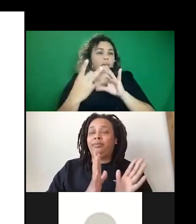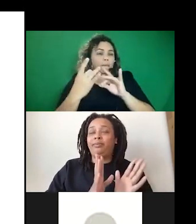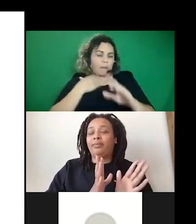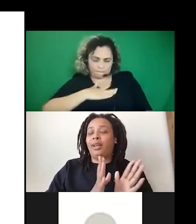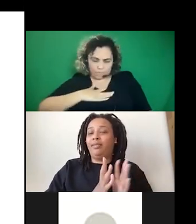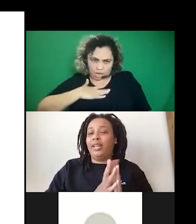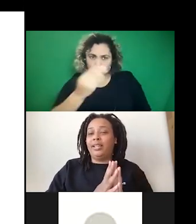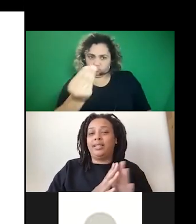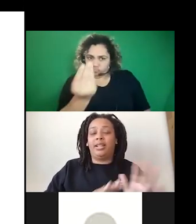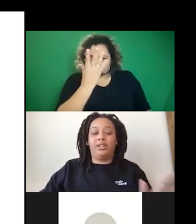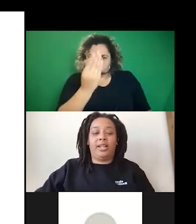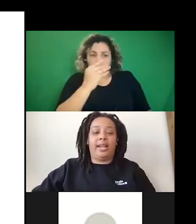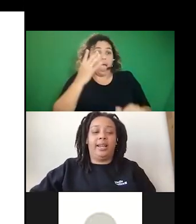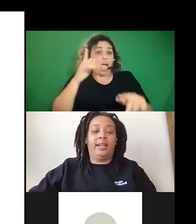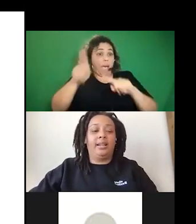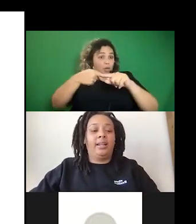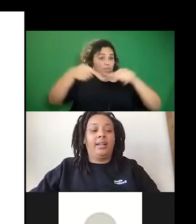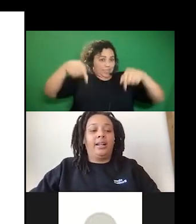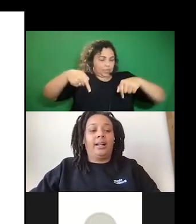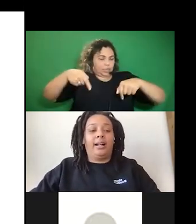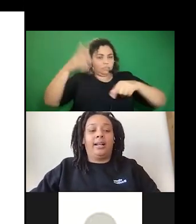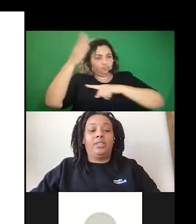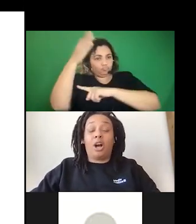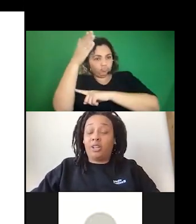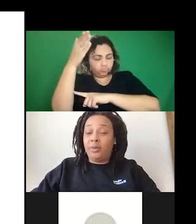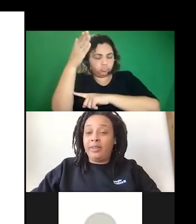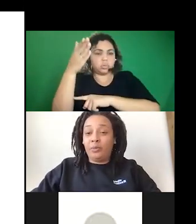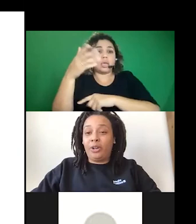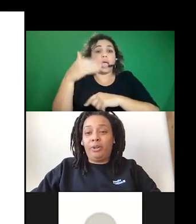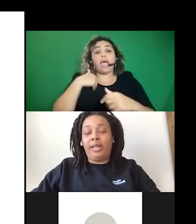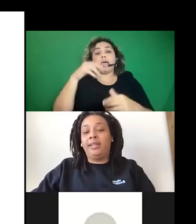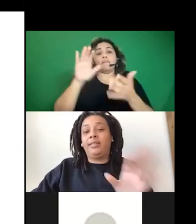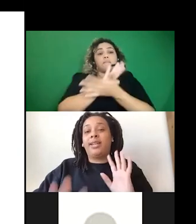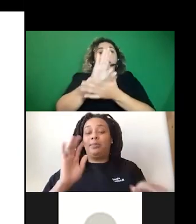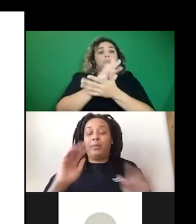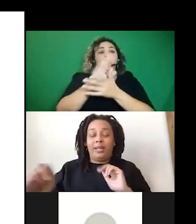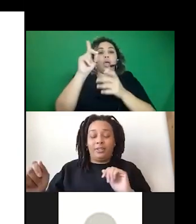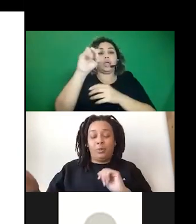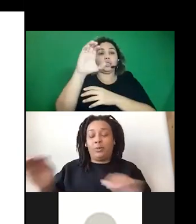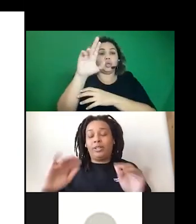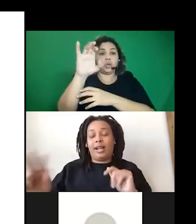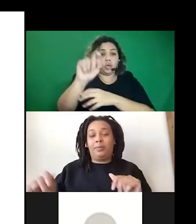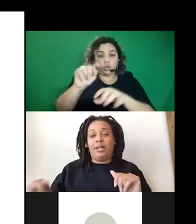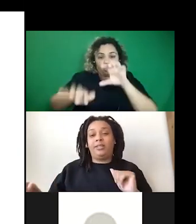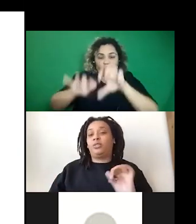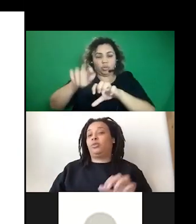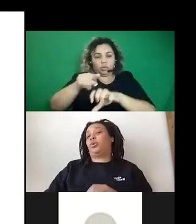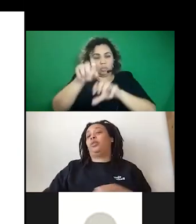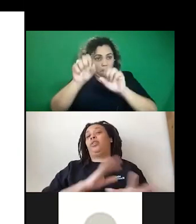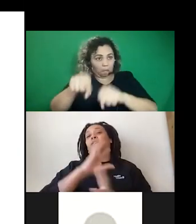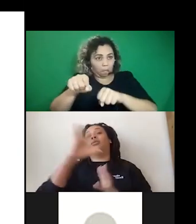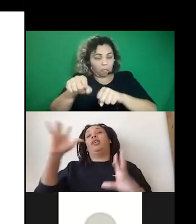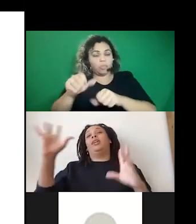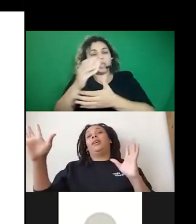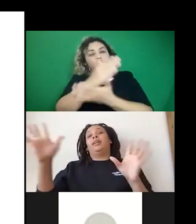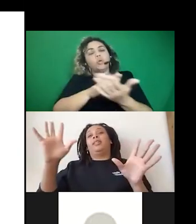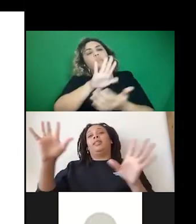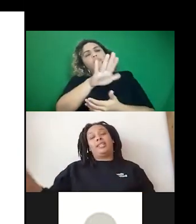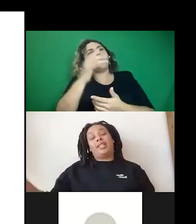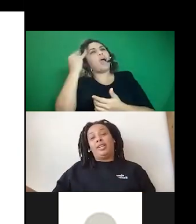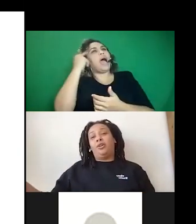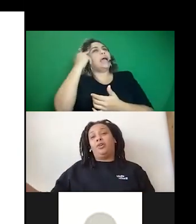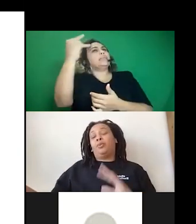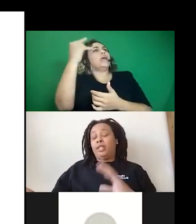su retroalimentación de este gesto hay un documento en donde puedes